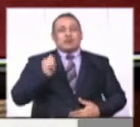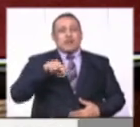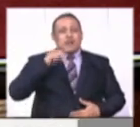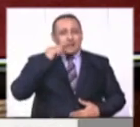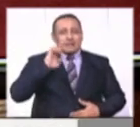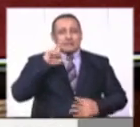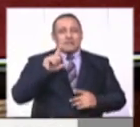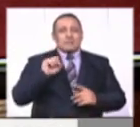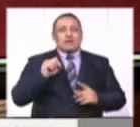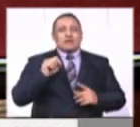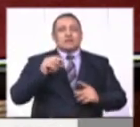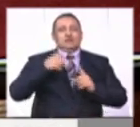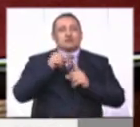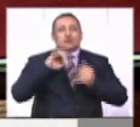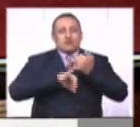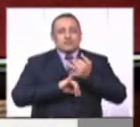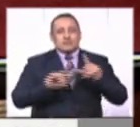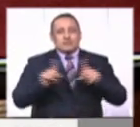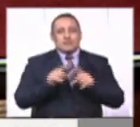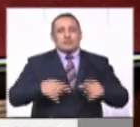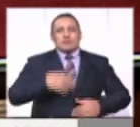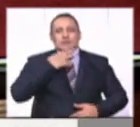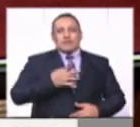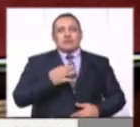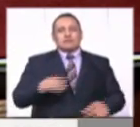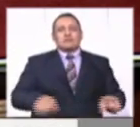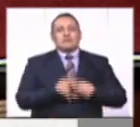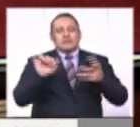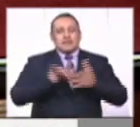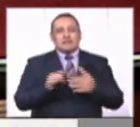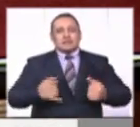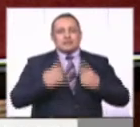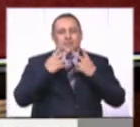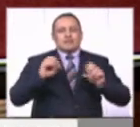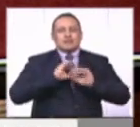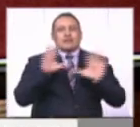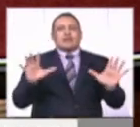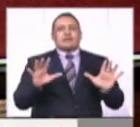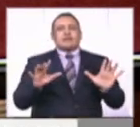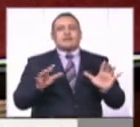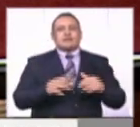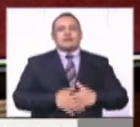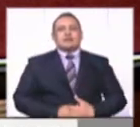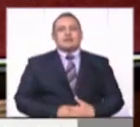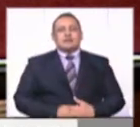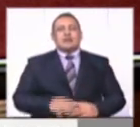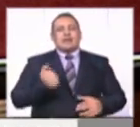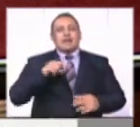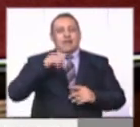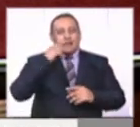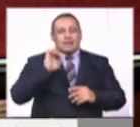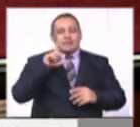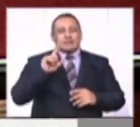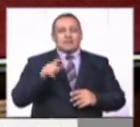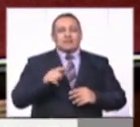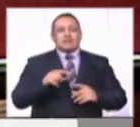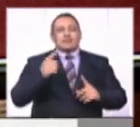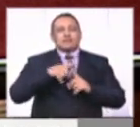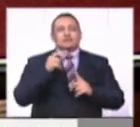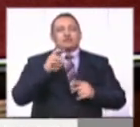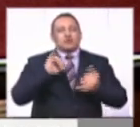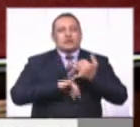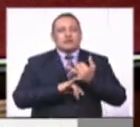Quiroga s creó Esa esa realidad y es y es Clara perdón el señor